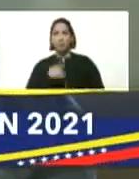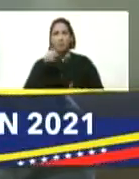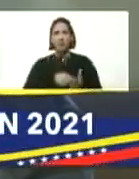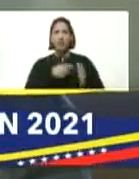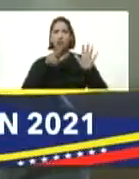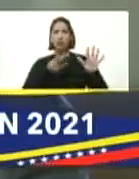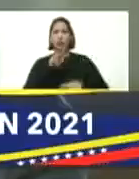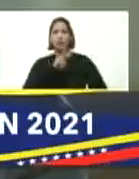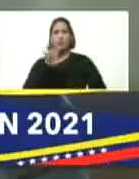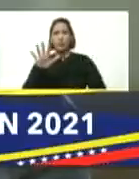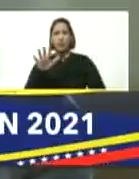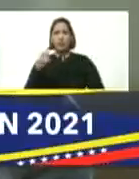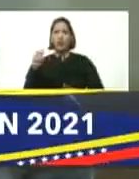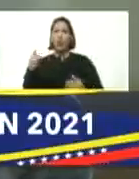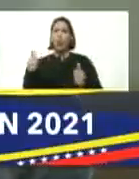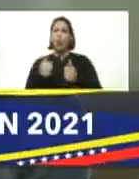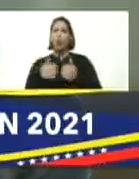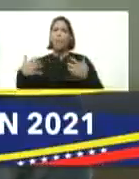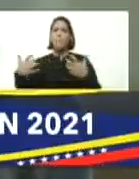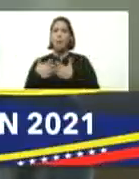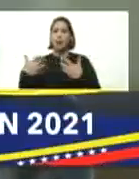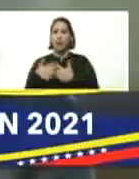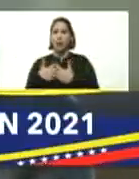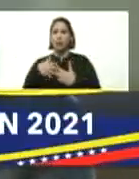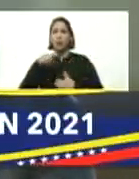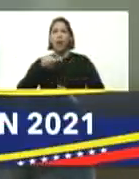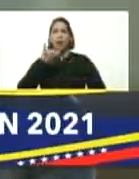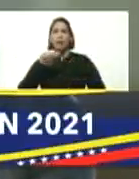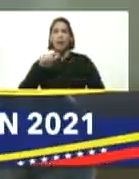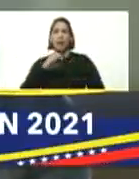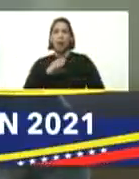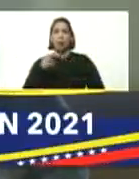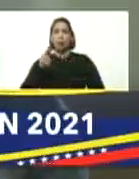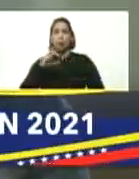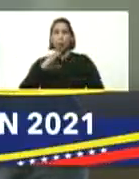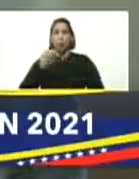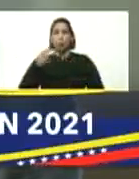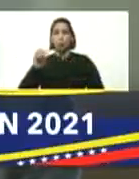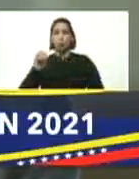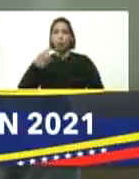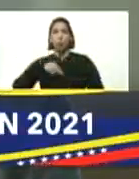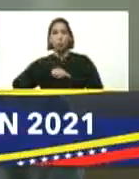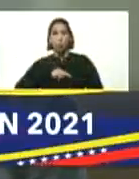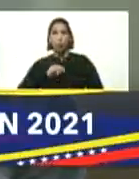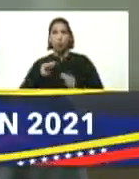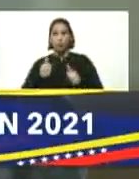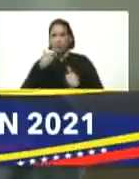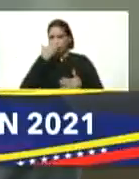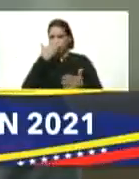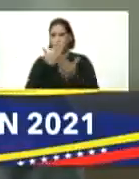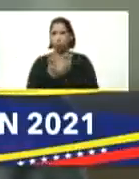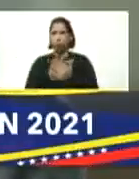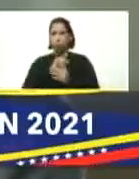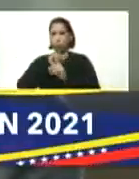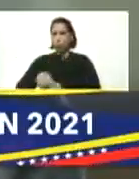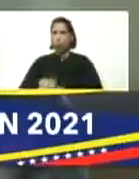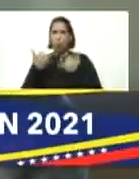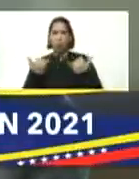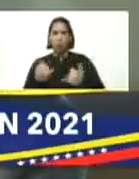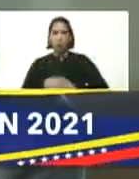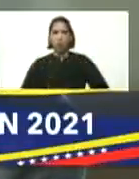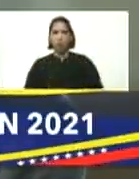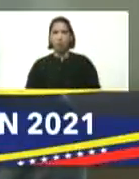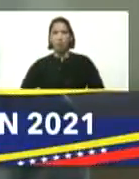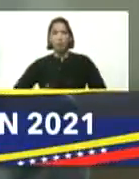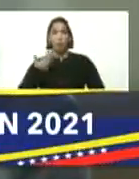1825-24 con la batalla de Ayacucho. No, ahí empezó la otra penetración, la que tenemos que enfrentar ahora y derrotar ahora. Y por eso